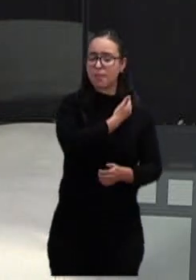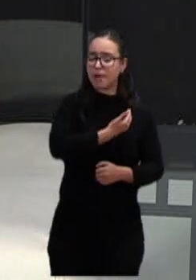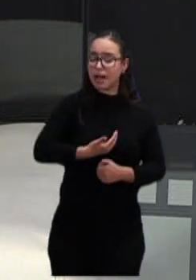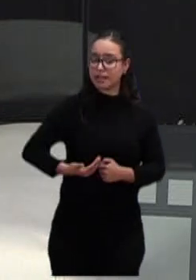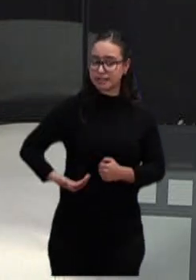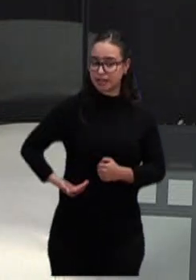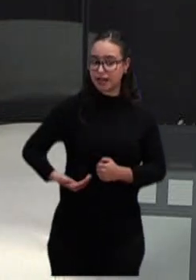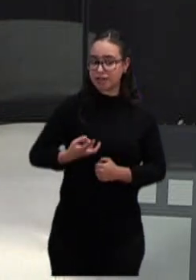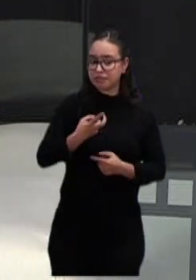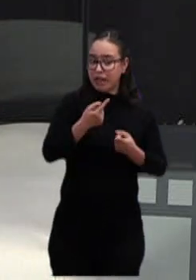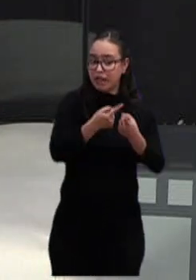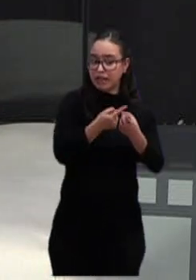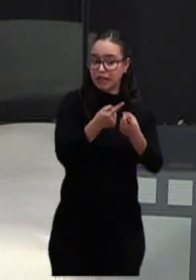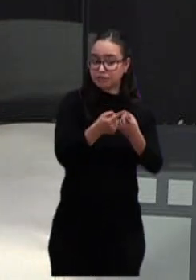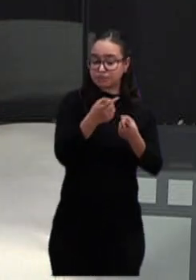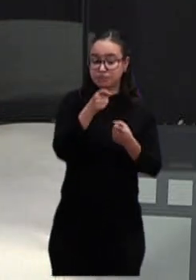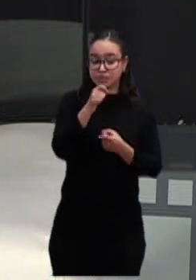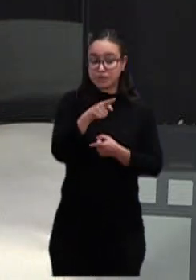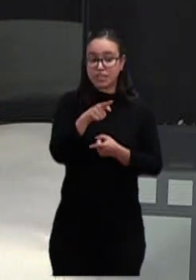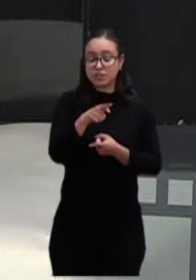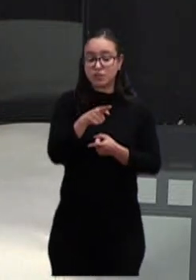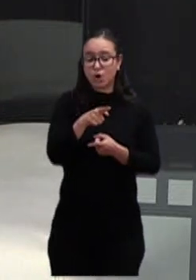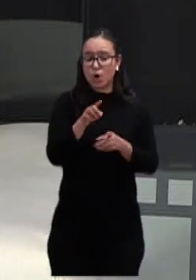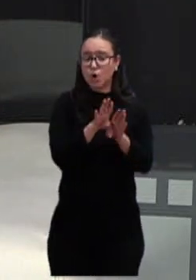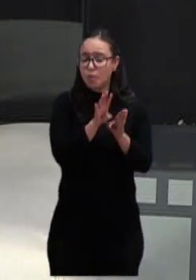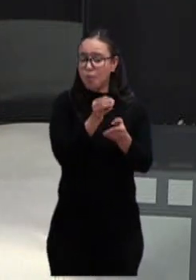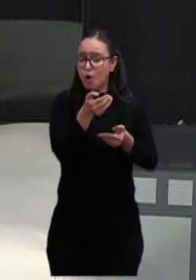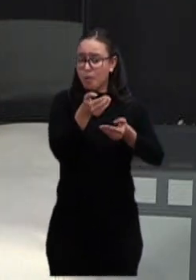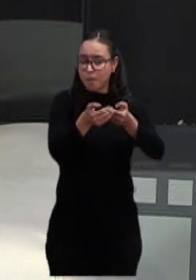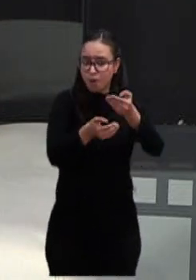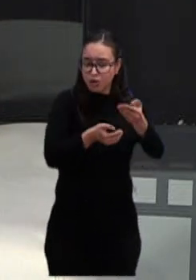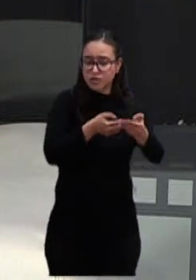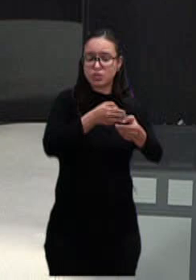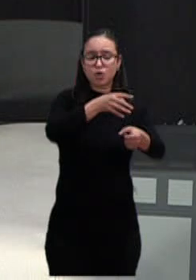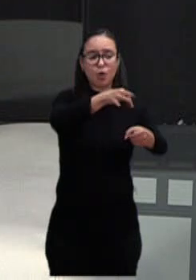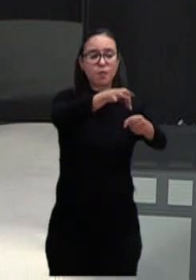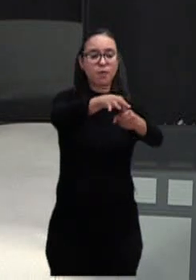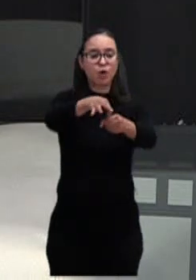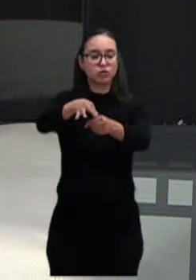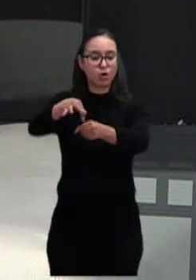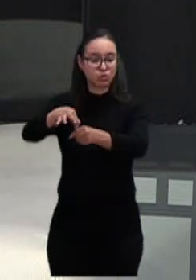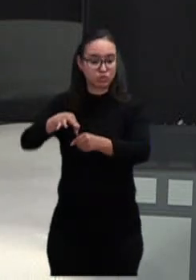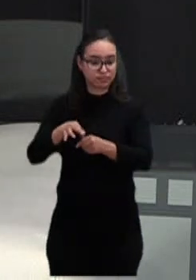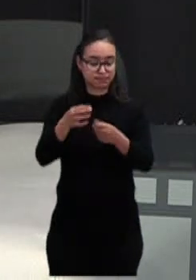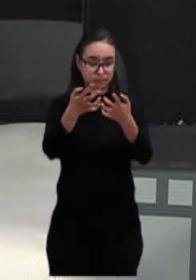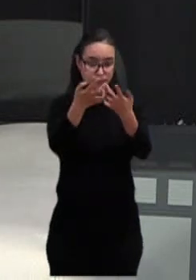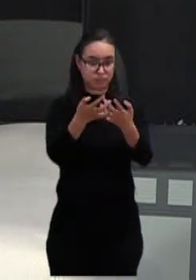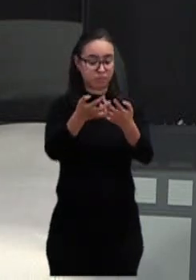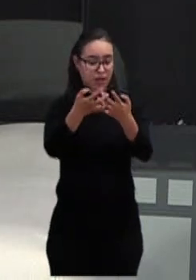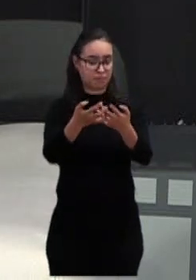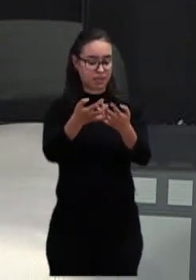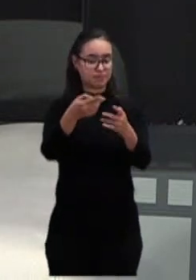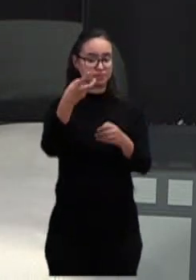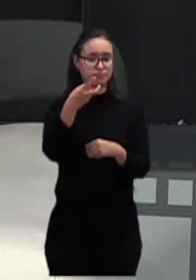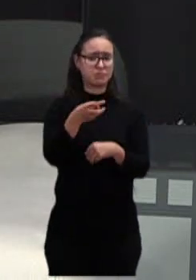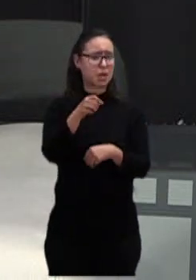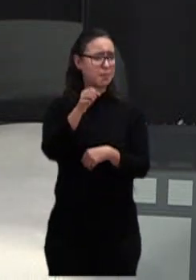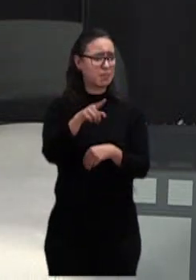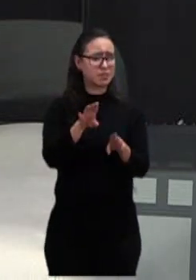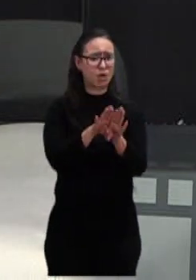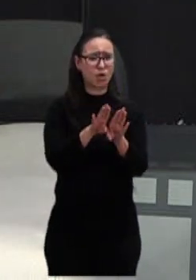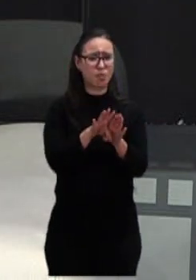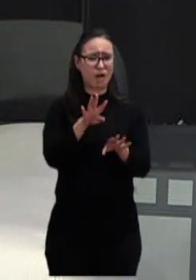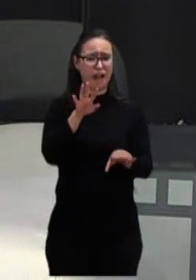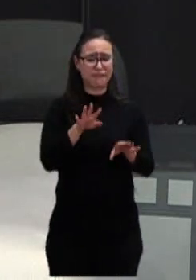una una pues pues sí un procedimiento de selección ahí dentro y también hay estas estas inconformidades